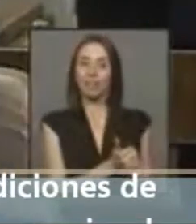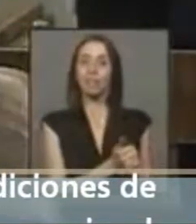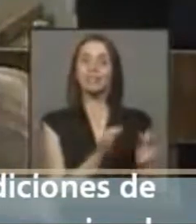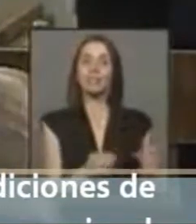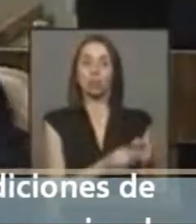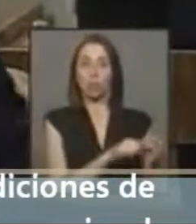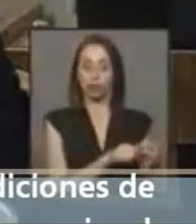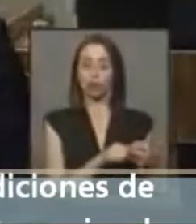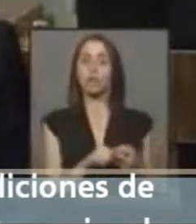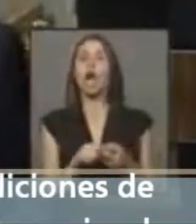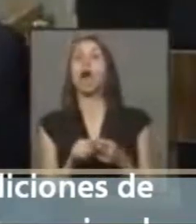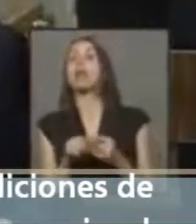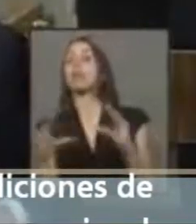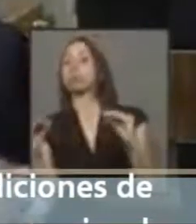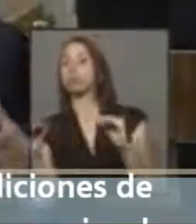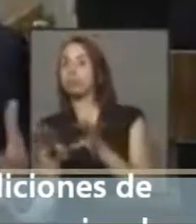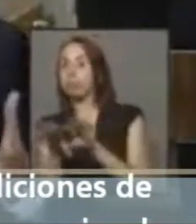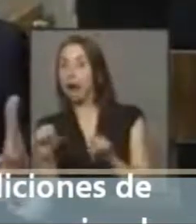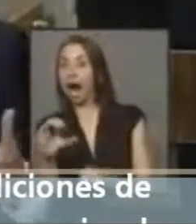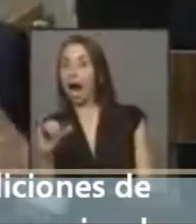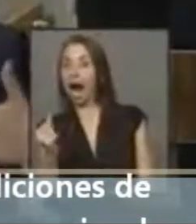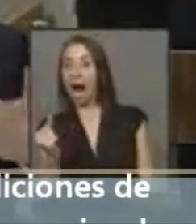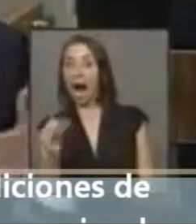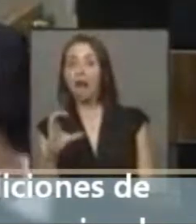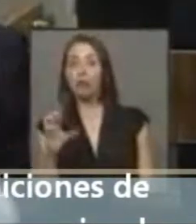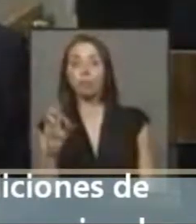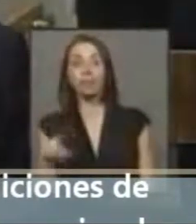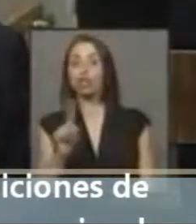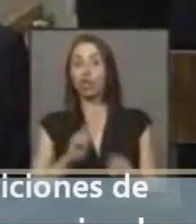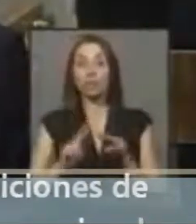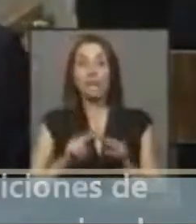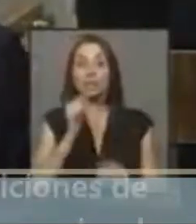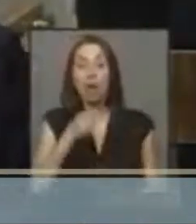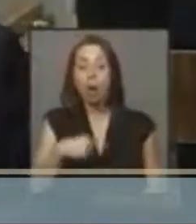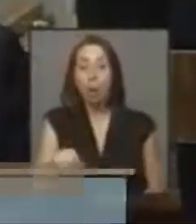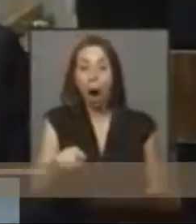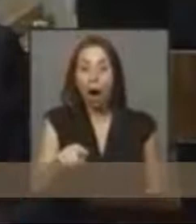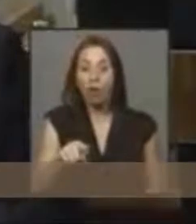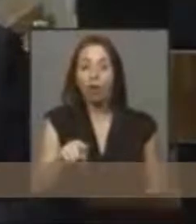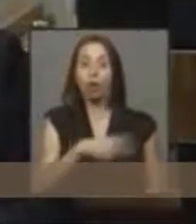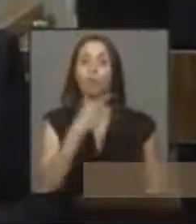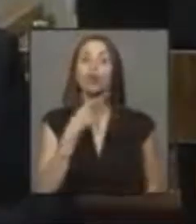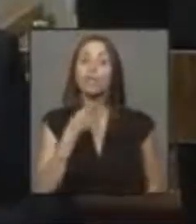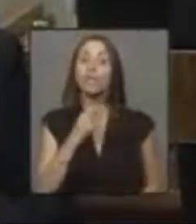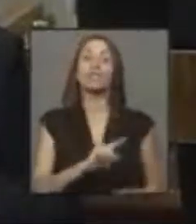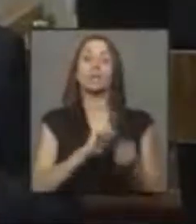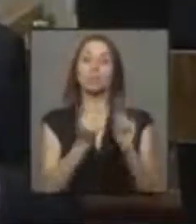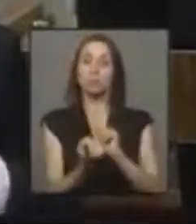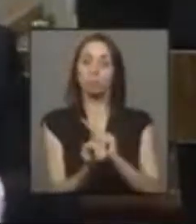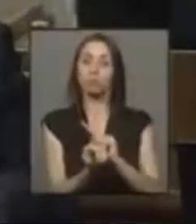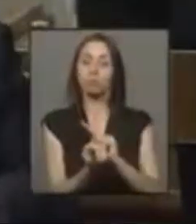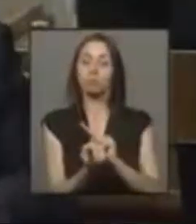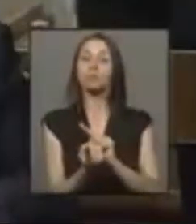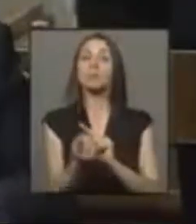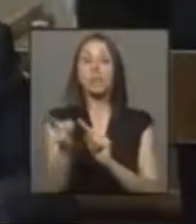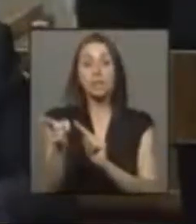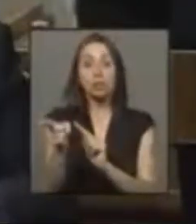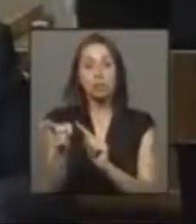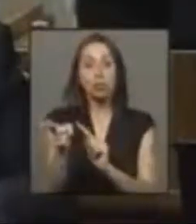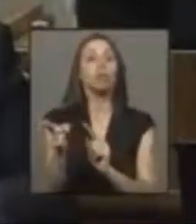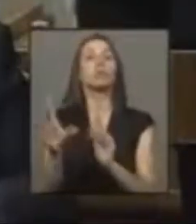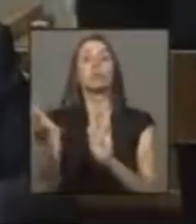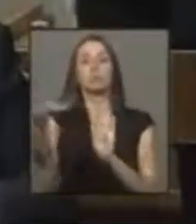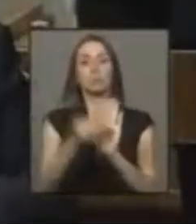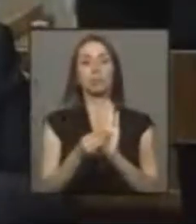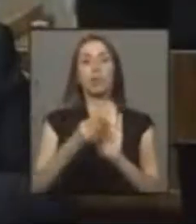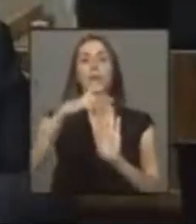Seguridad Social, y las cajas de compensación, no se implementa a la brevedad posible como es la intención, transformémoslo, por lo tanto, esa voluntad en